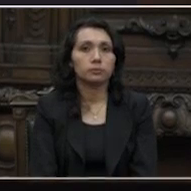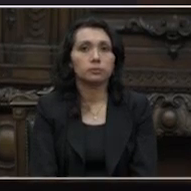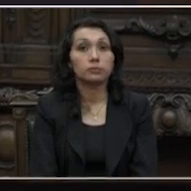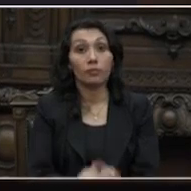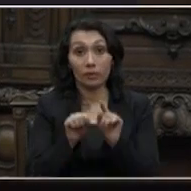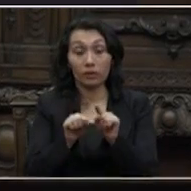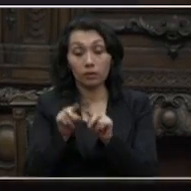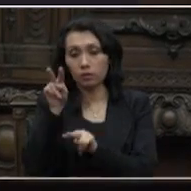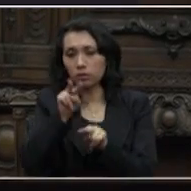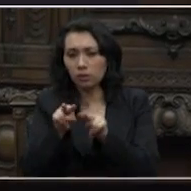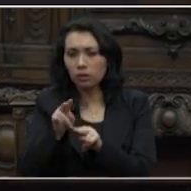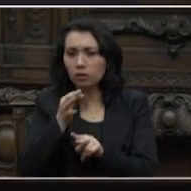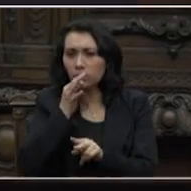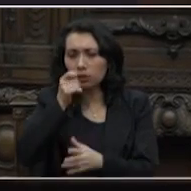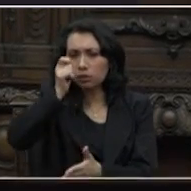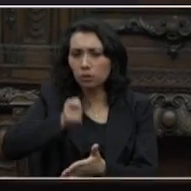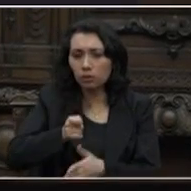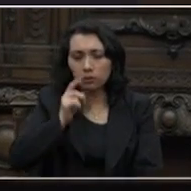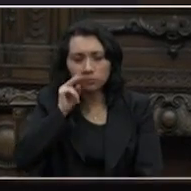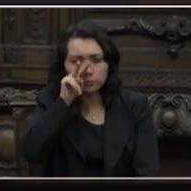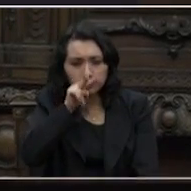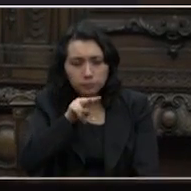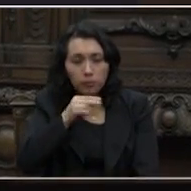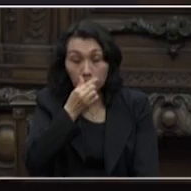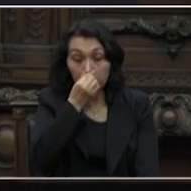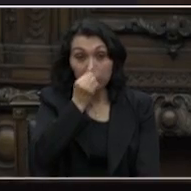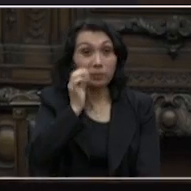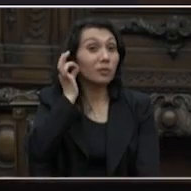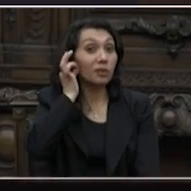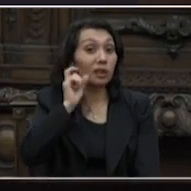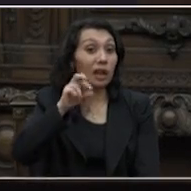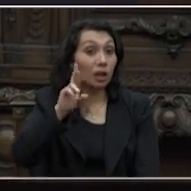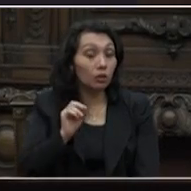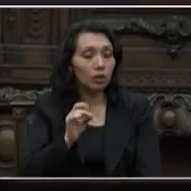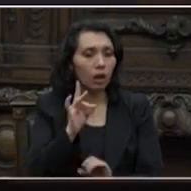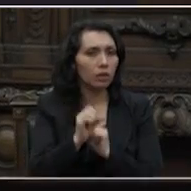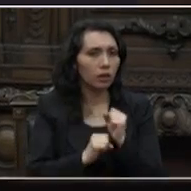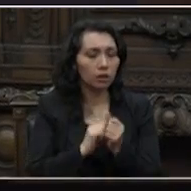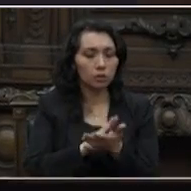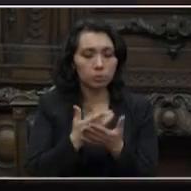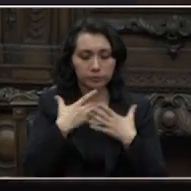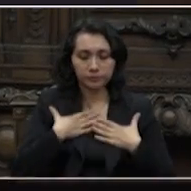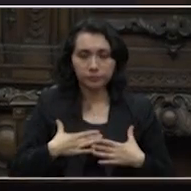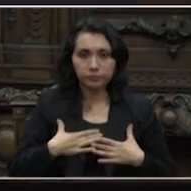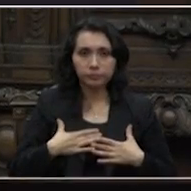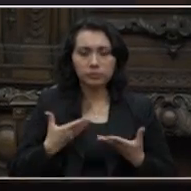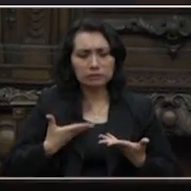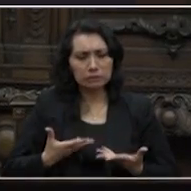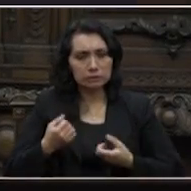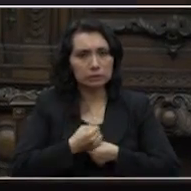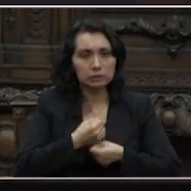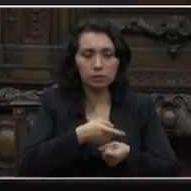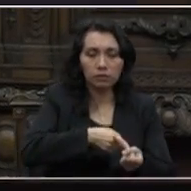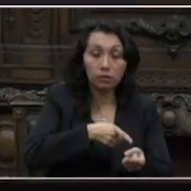Este análisis que hace la Corte examina cómo el género, la edad, la condición física, las cargas familiares, entre